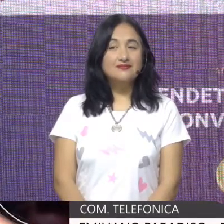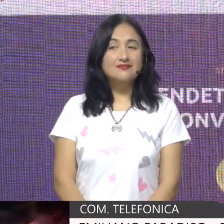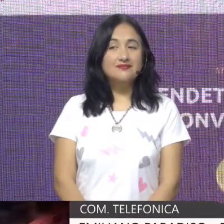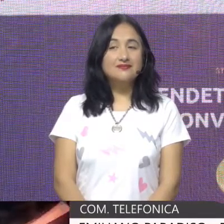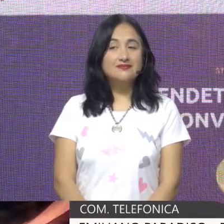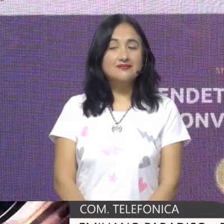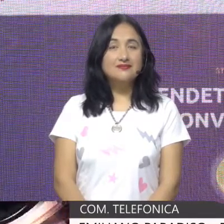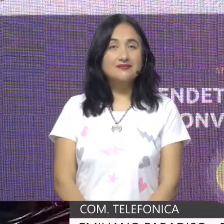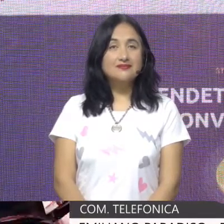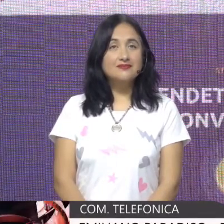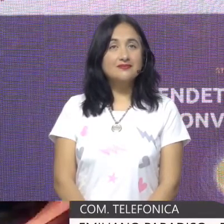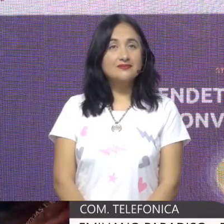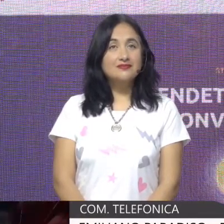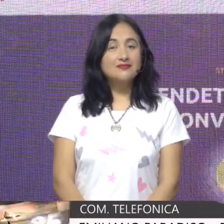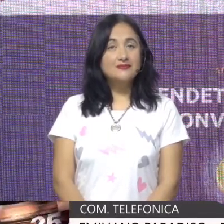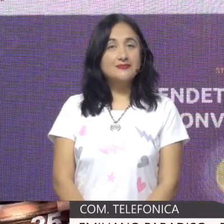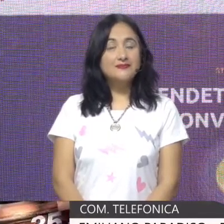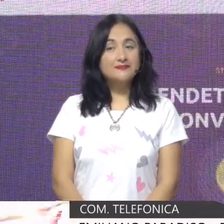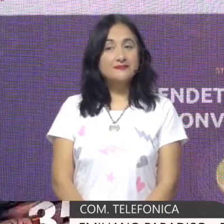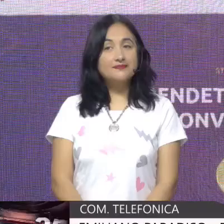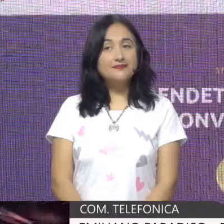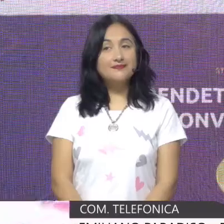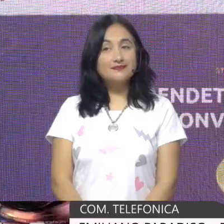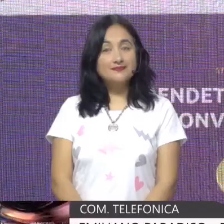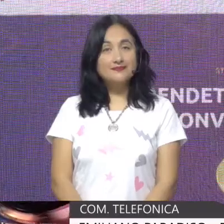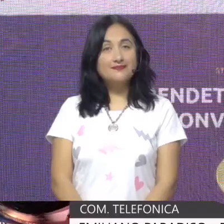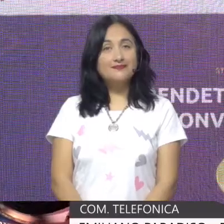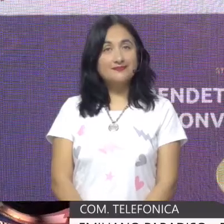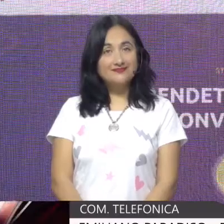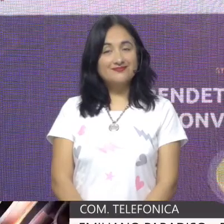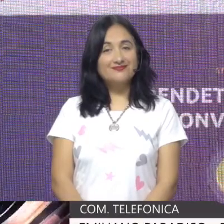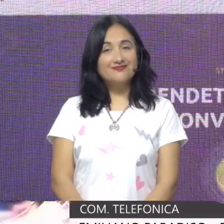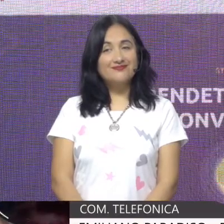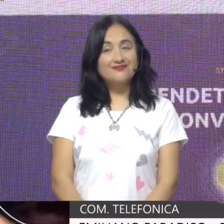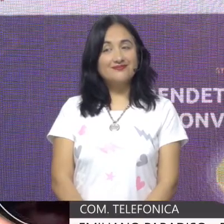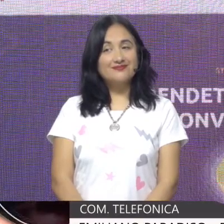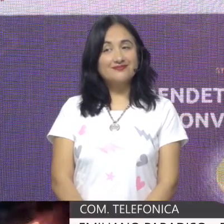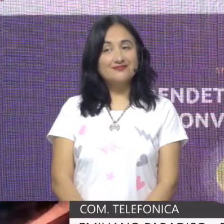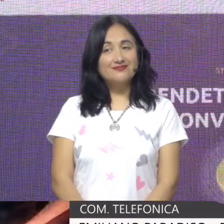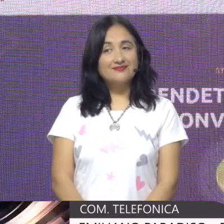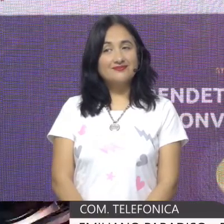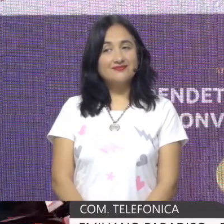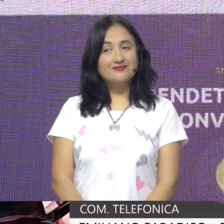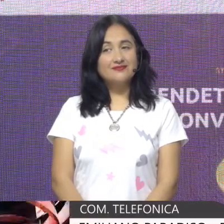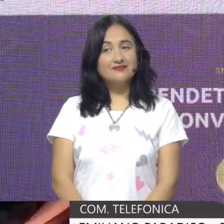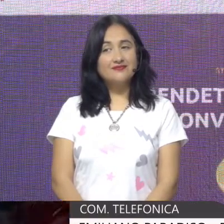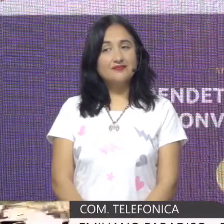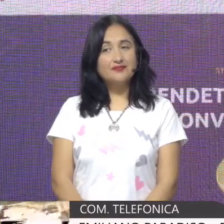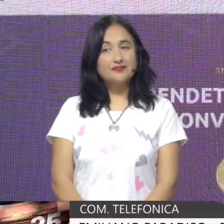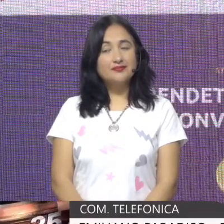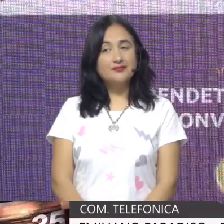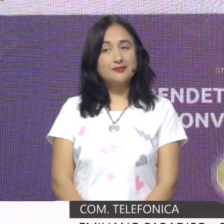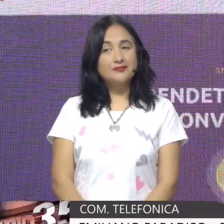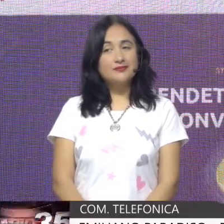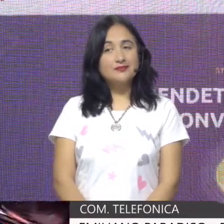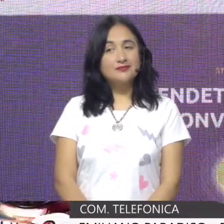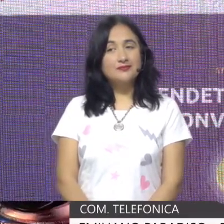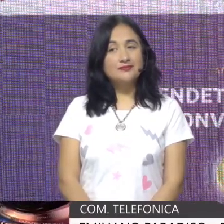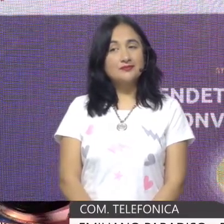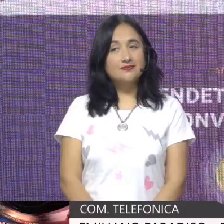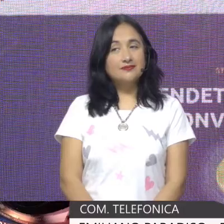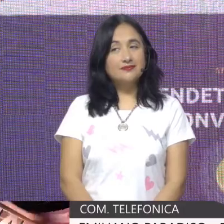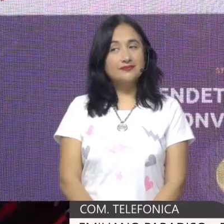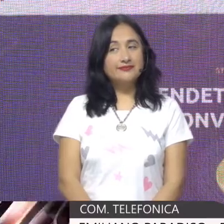batalla, con el COVID, aquel joven que es emprendedor. Por eso en la página tenemos un espacio emprendedor donde están las marcas de los jóvenes que